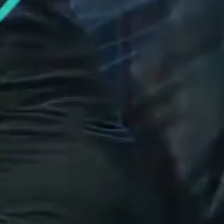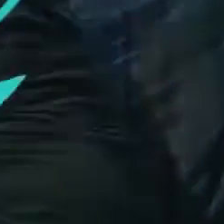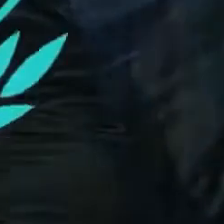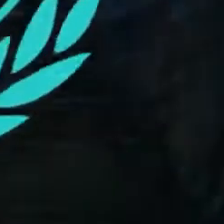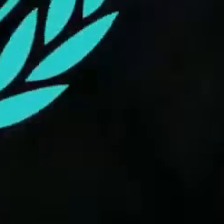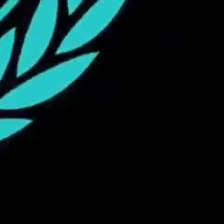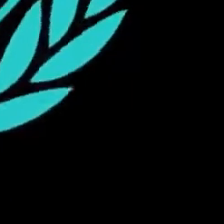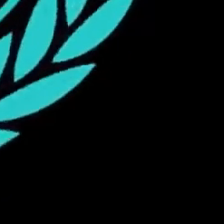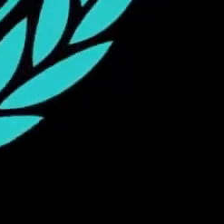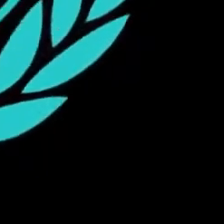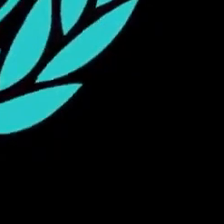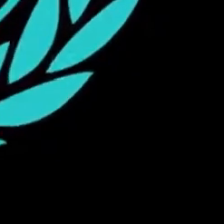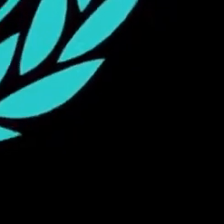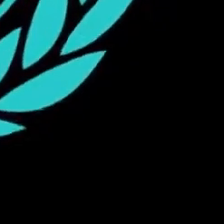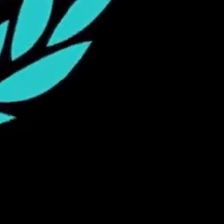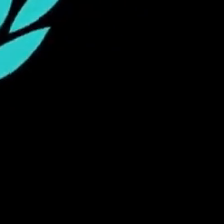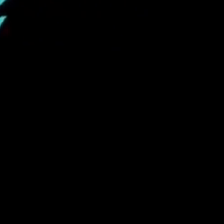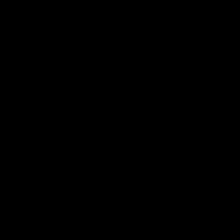don't say a